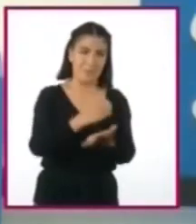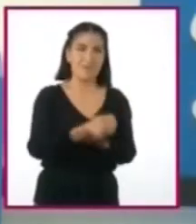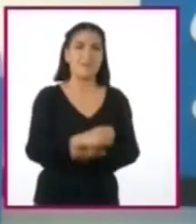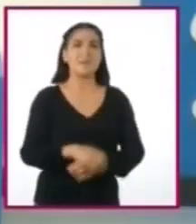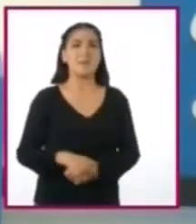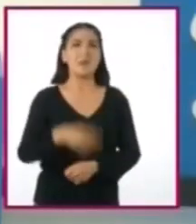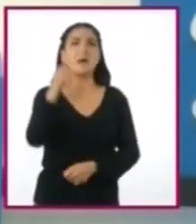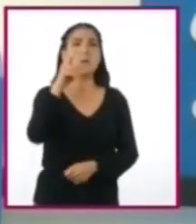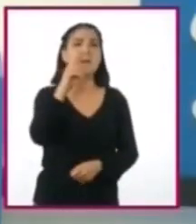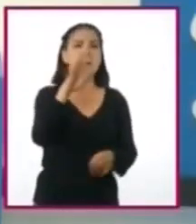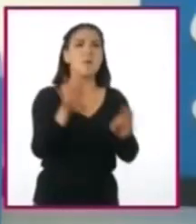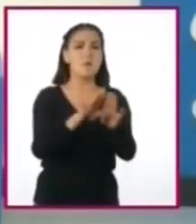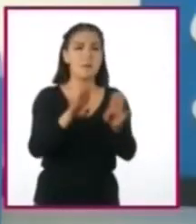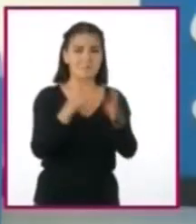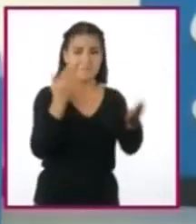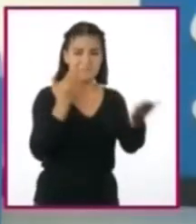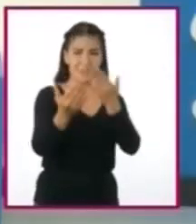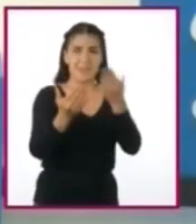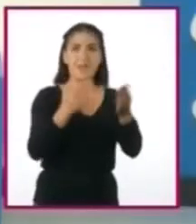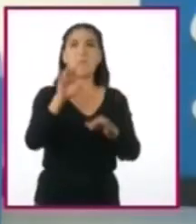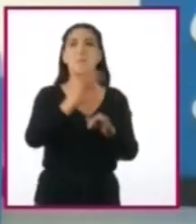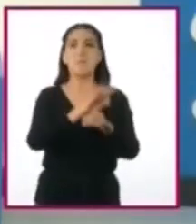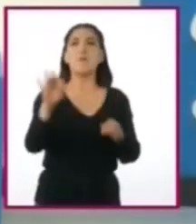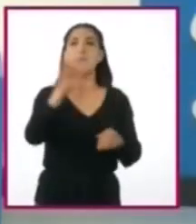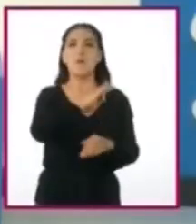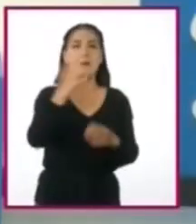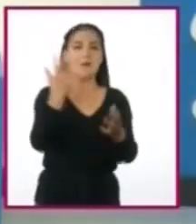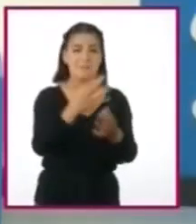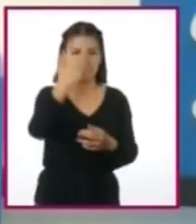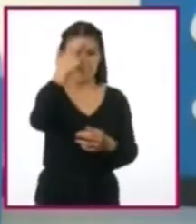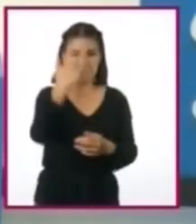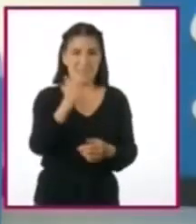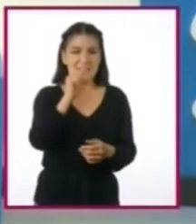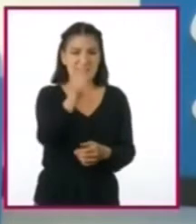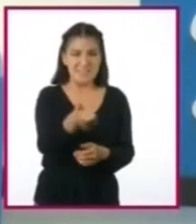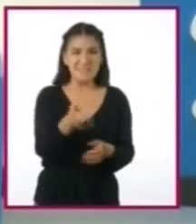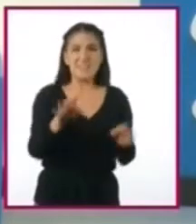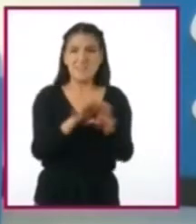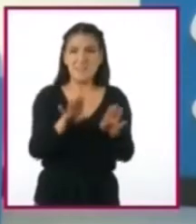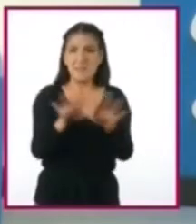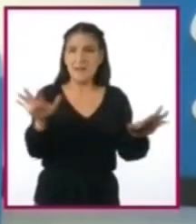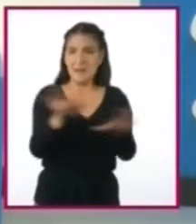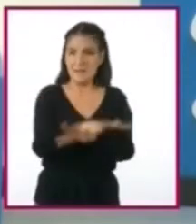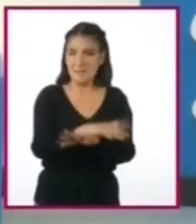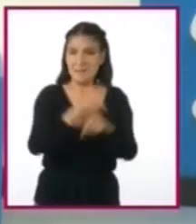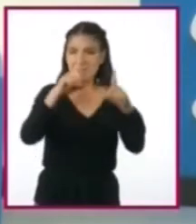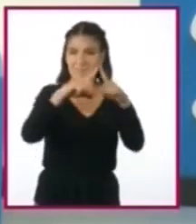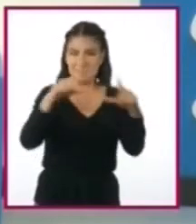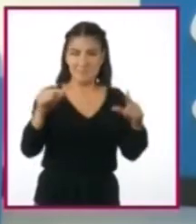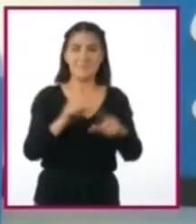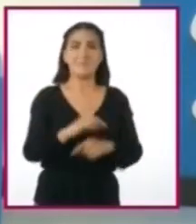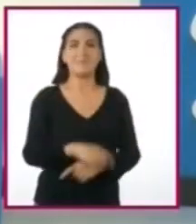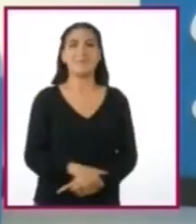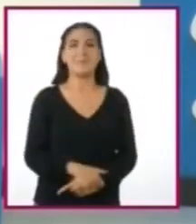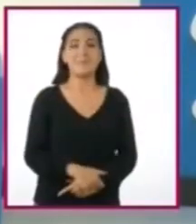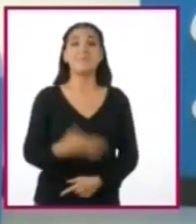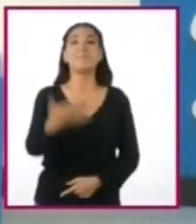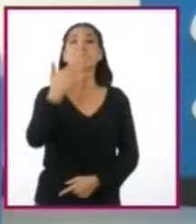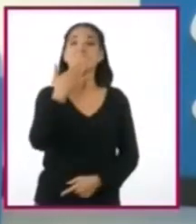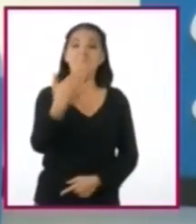qué manera se comprueba la razón existente entre los lados de los dos triángulos que se mostraron? Muy